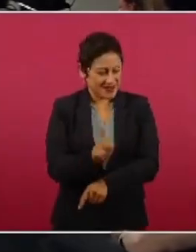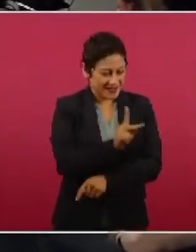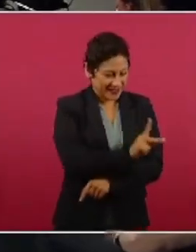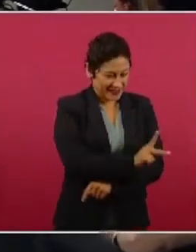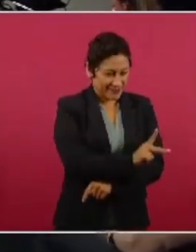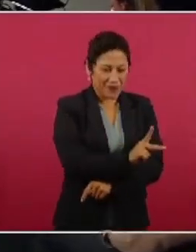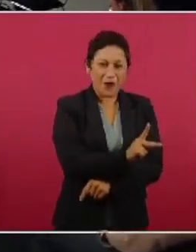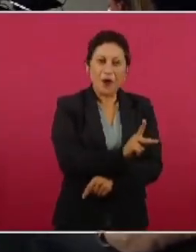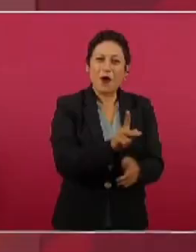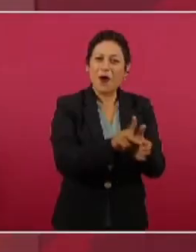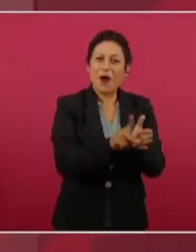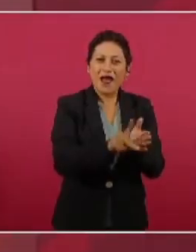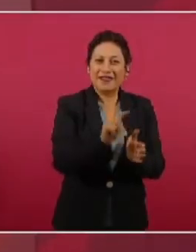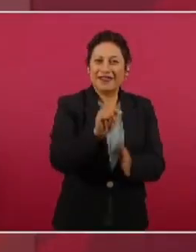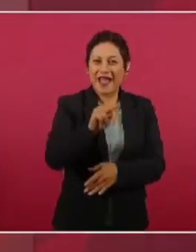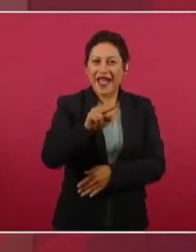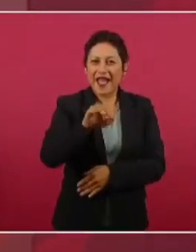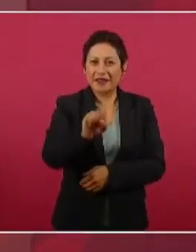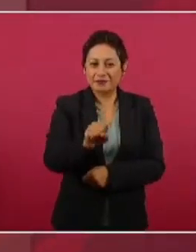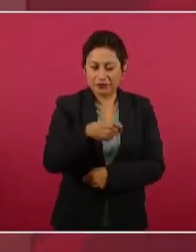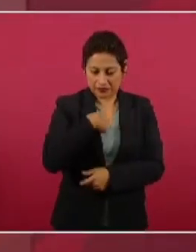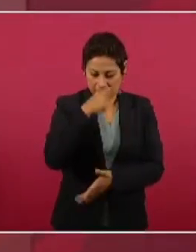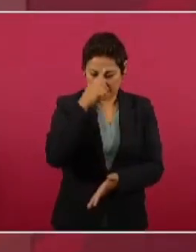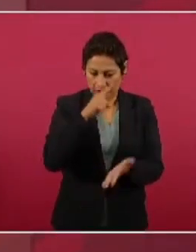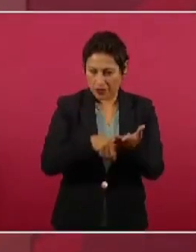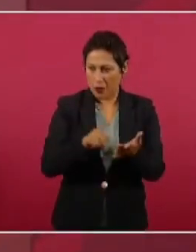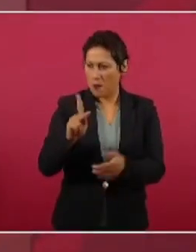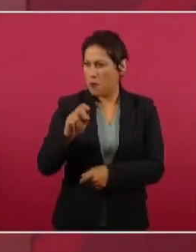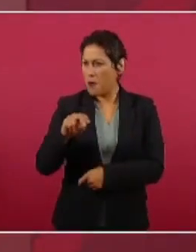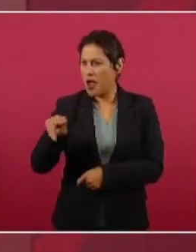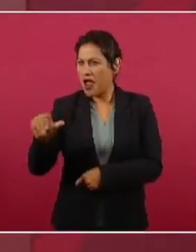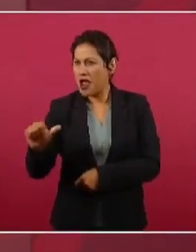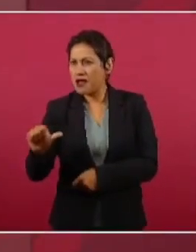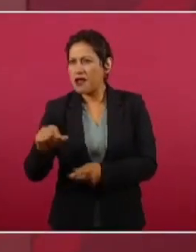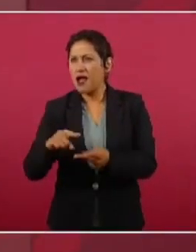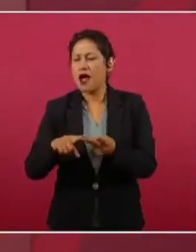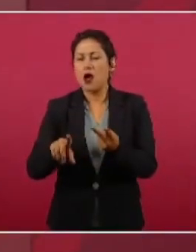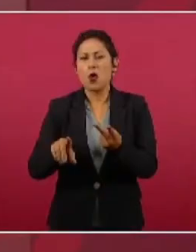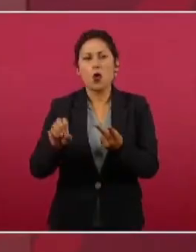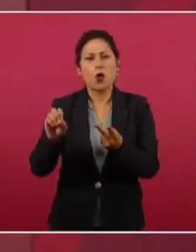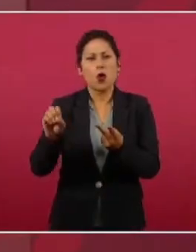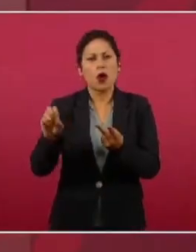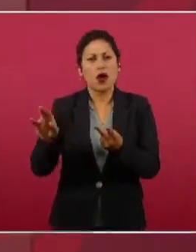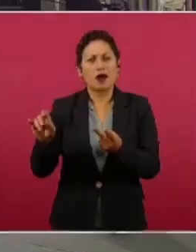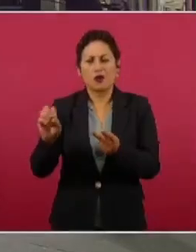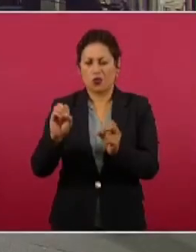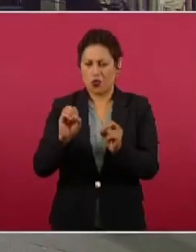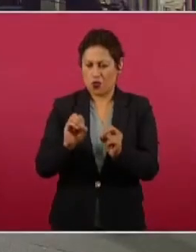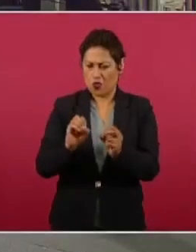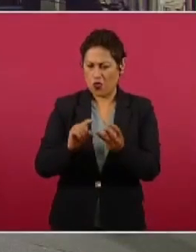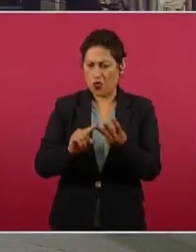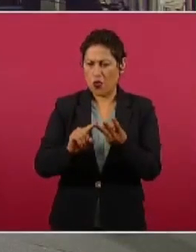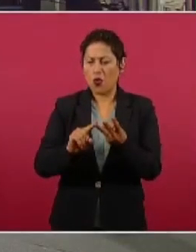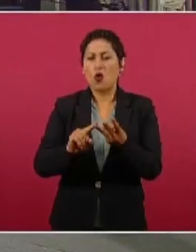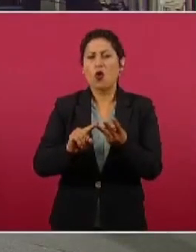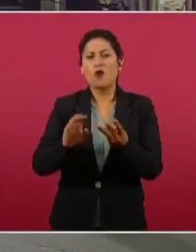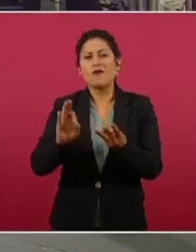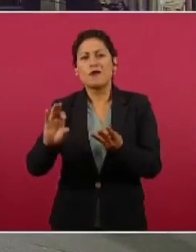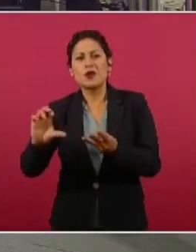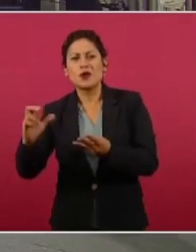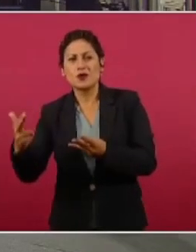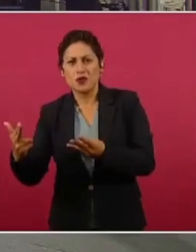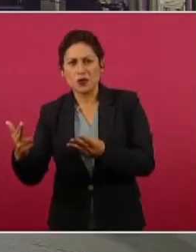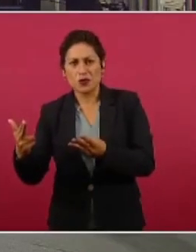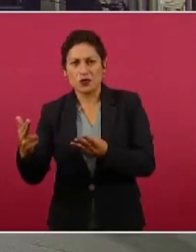o a Aspe o a Calderón, lo sacan en portada, el